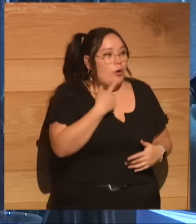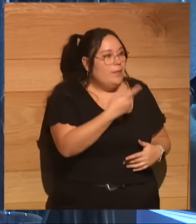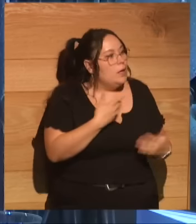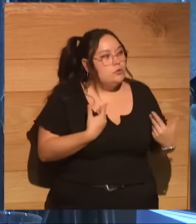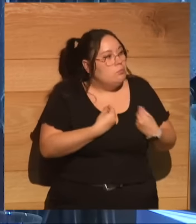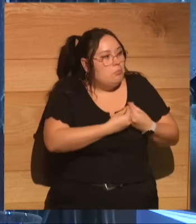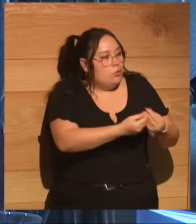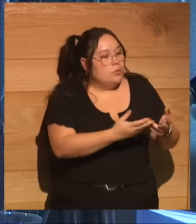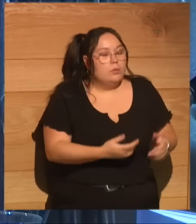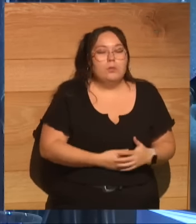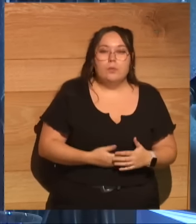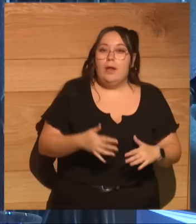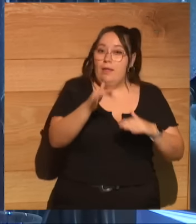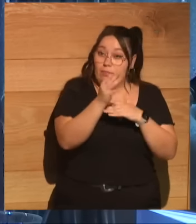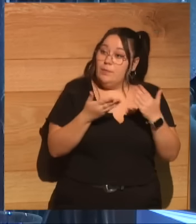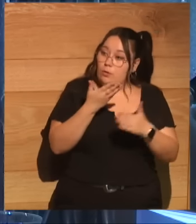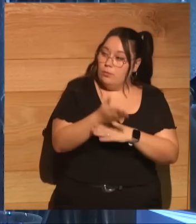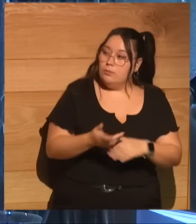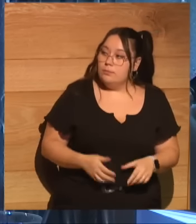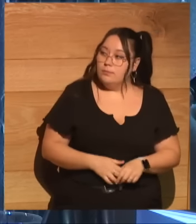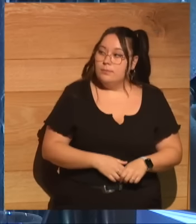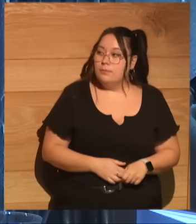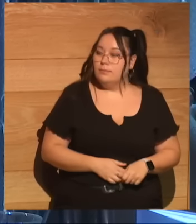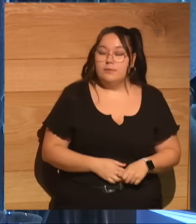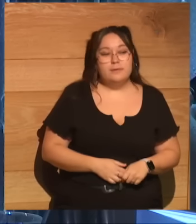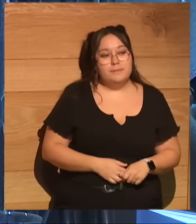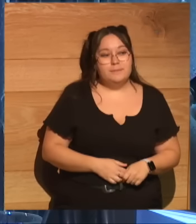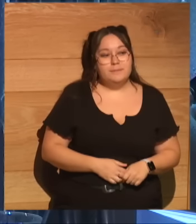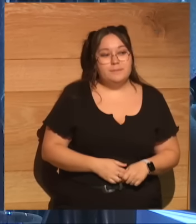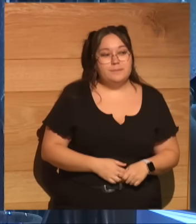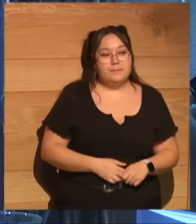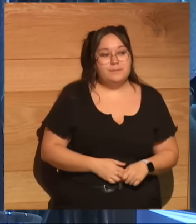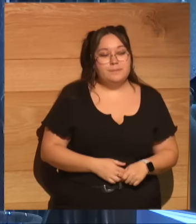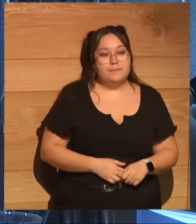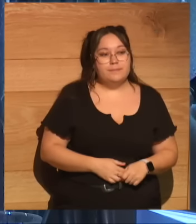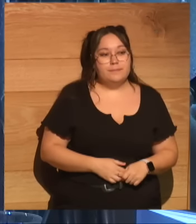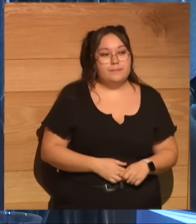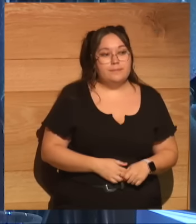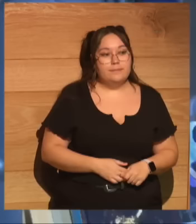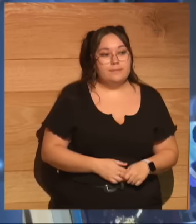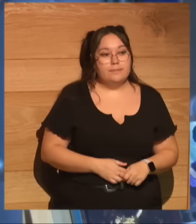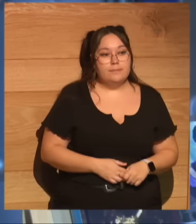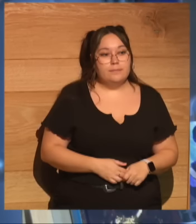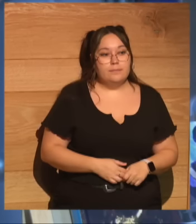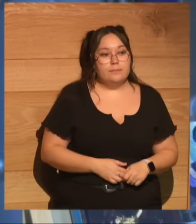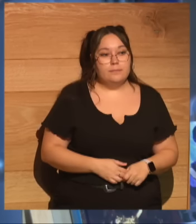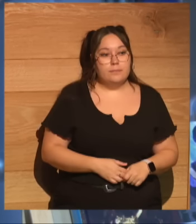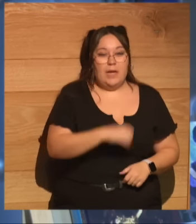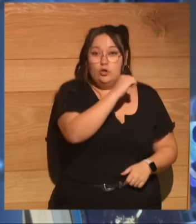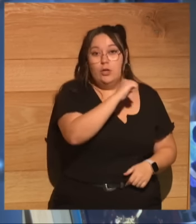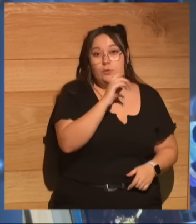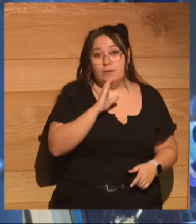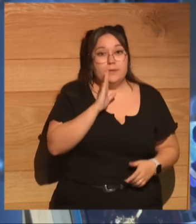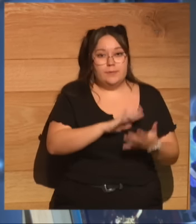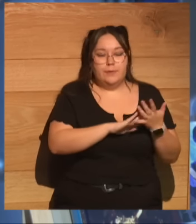¿eh? No... Pues al cementerio, porque, claro. Porque. Pero si no es psicópata, Juan, si lo que estamos tratando pues de determinar precisamente es que no es psicópata. Lo